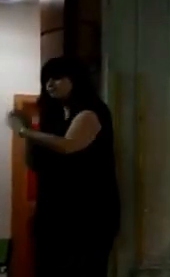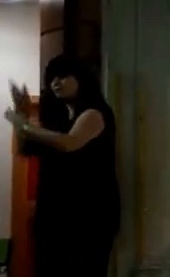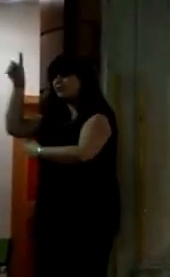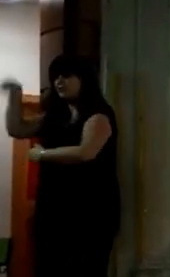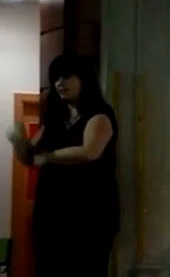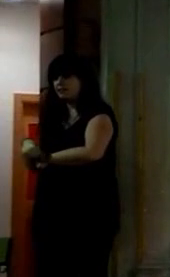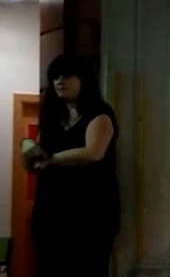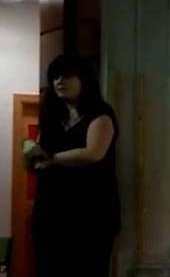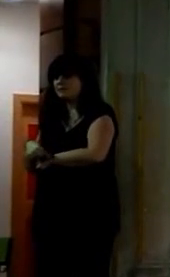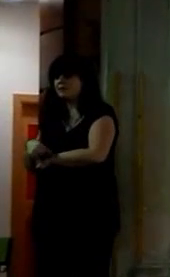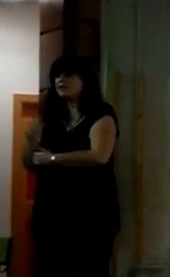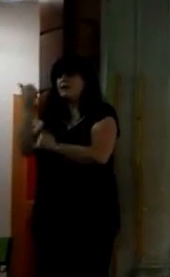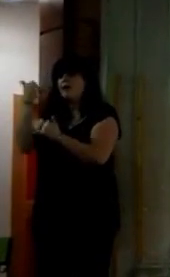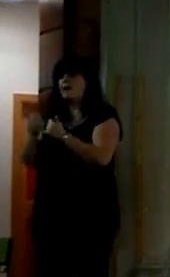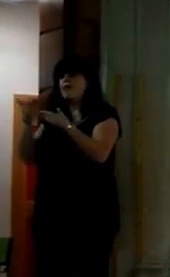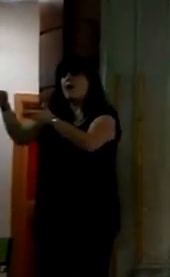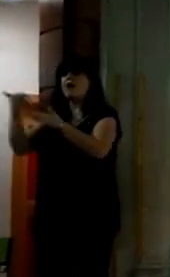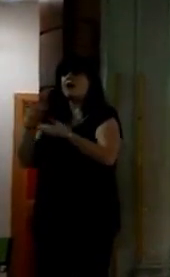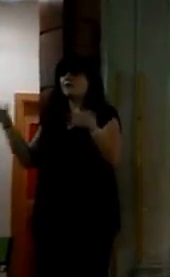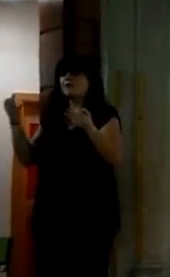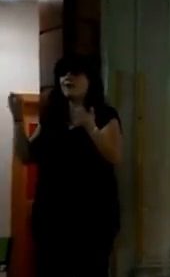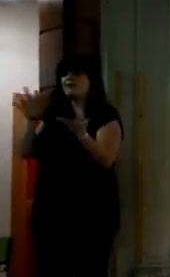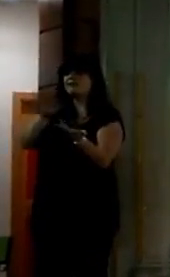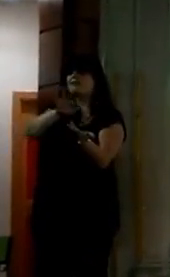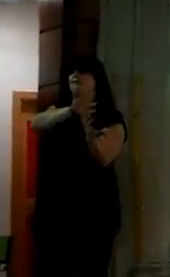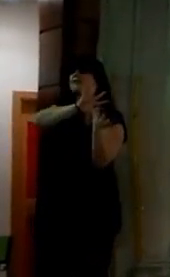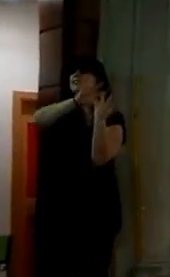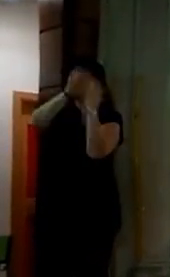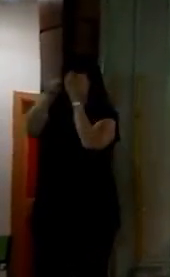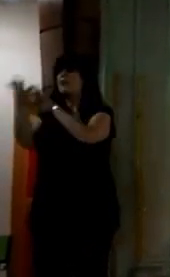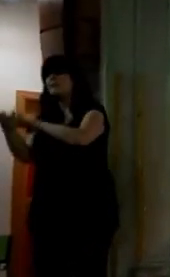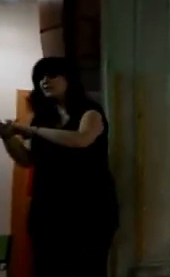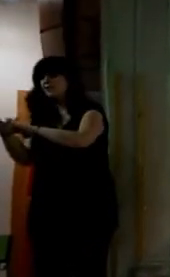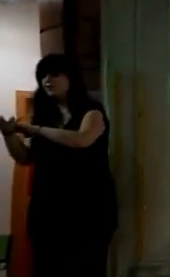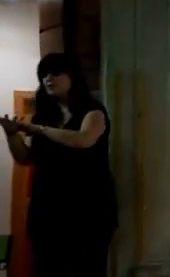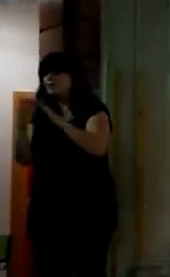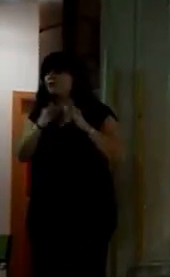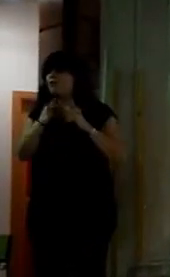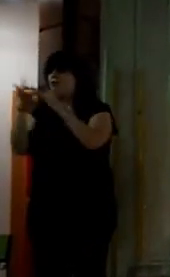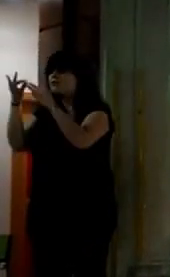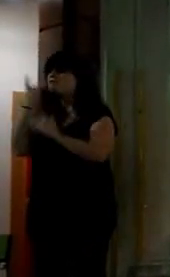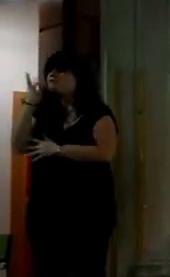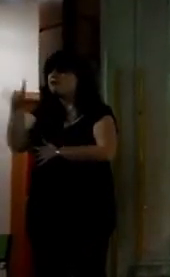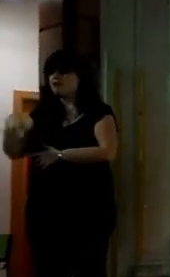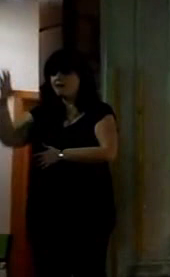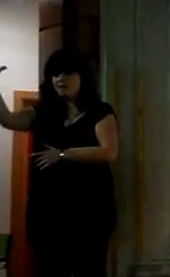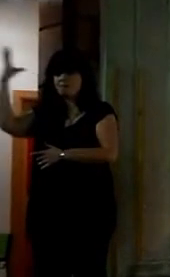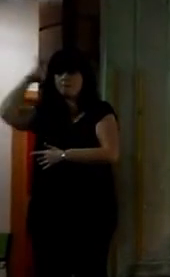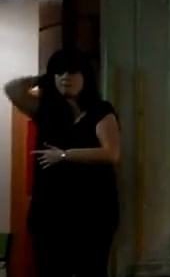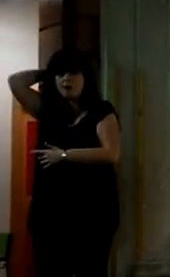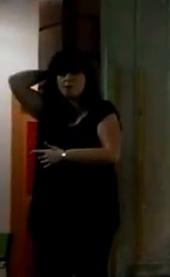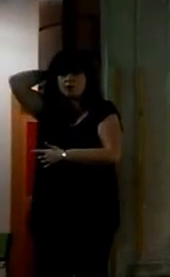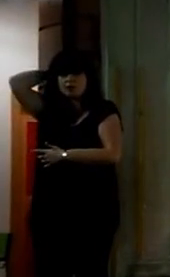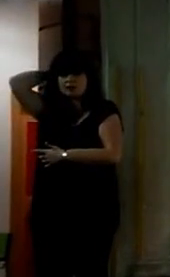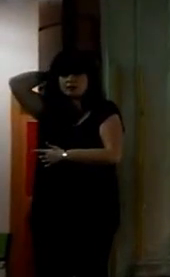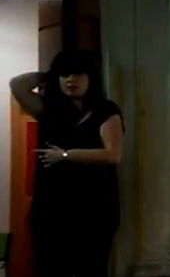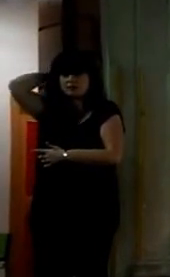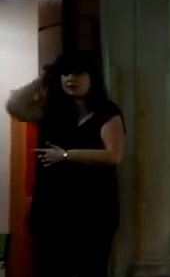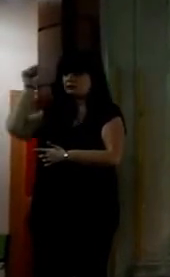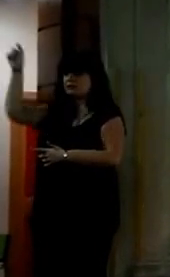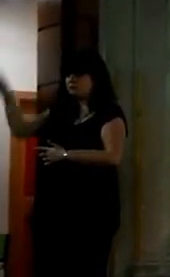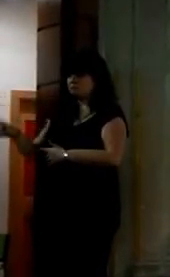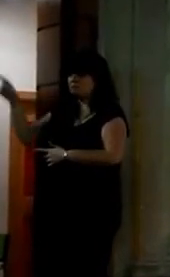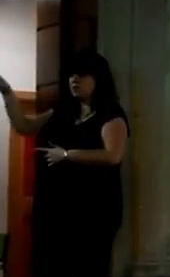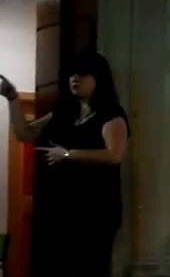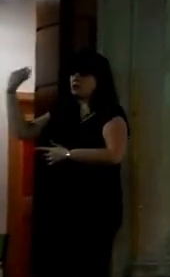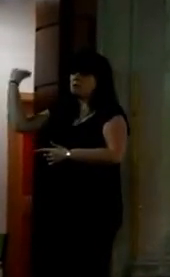vai contribuir a abrir unha nova transición necesaria capitaneada por Pablo Iglesias como catalizador e presidente